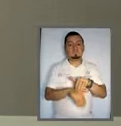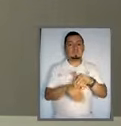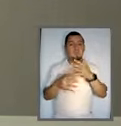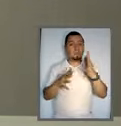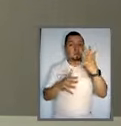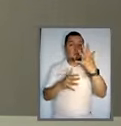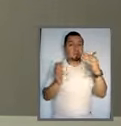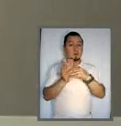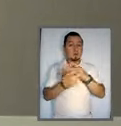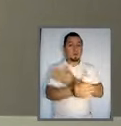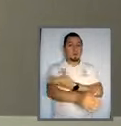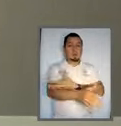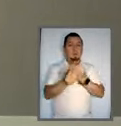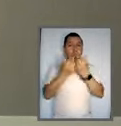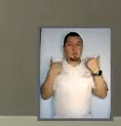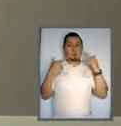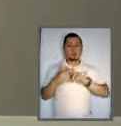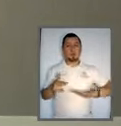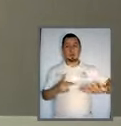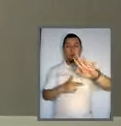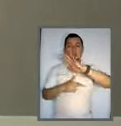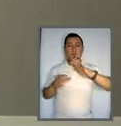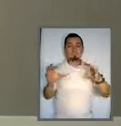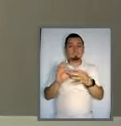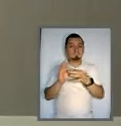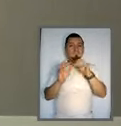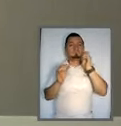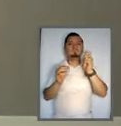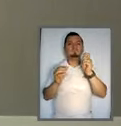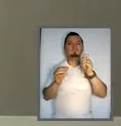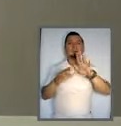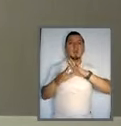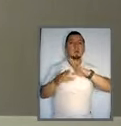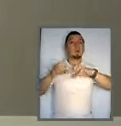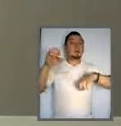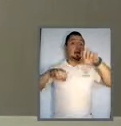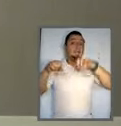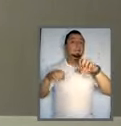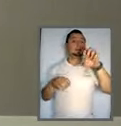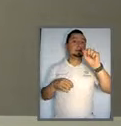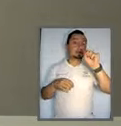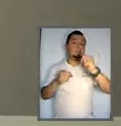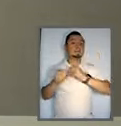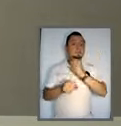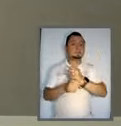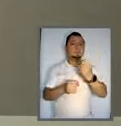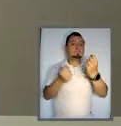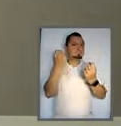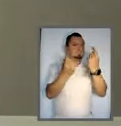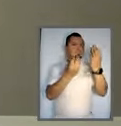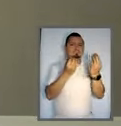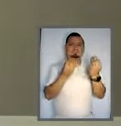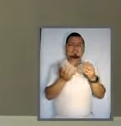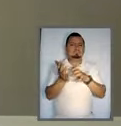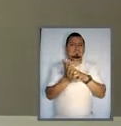casi 5,000 compañeros maestros que tienen una edad avanzada superior a los 60 años y que bueno, eso nos preocupa como